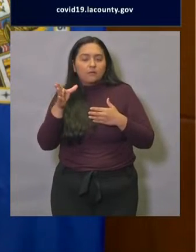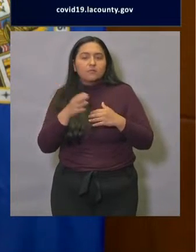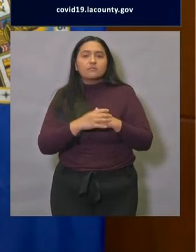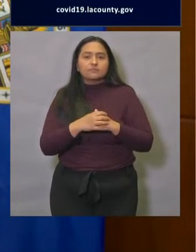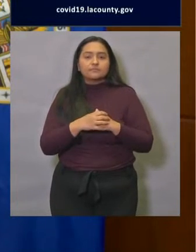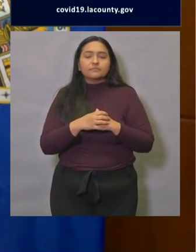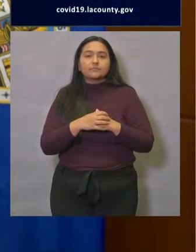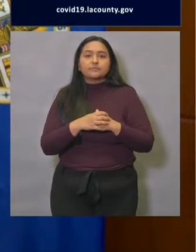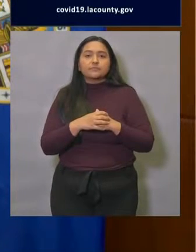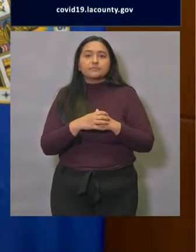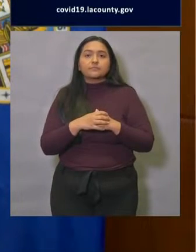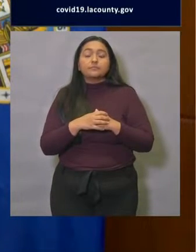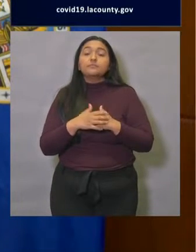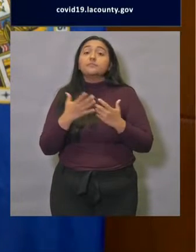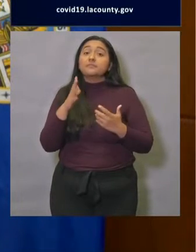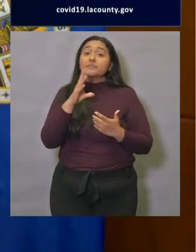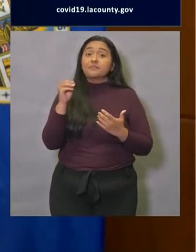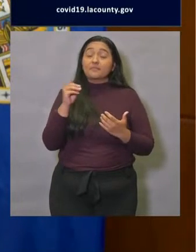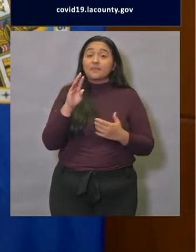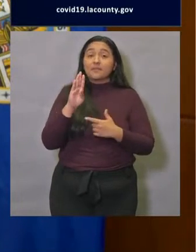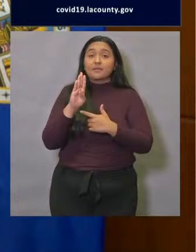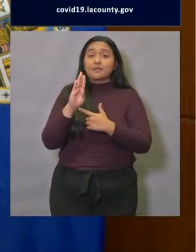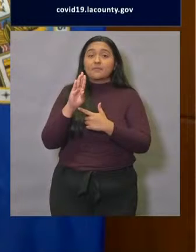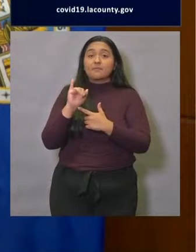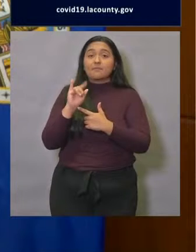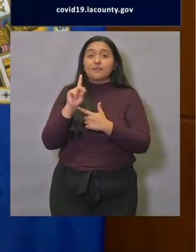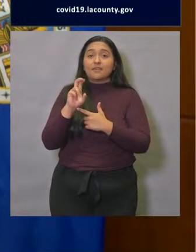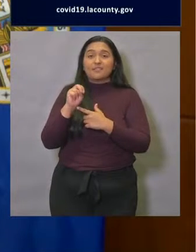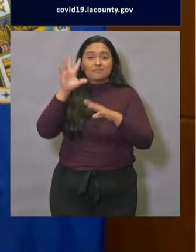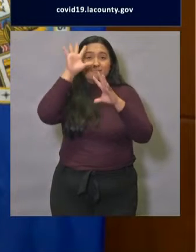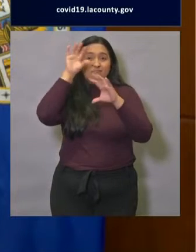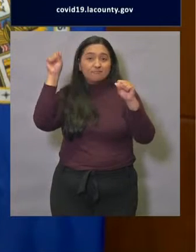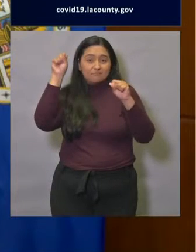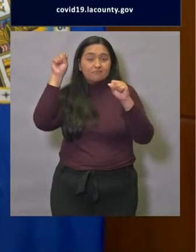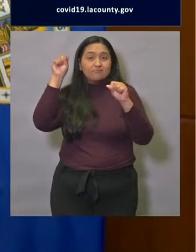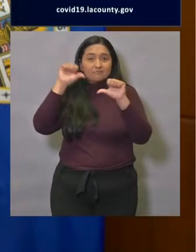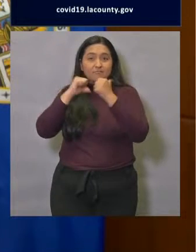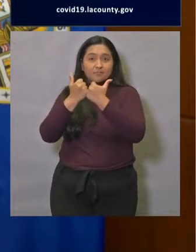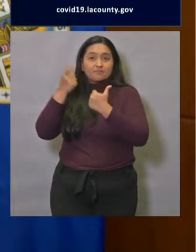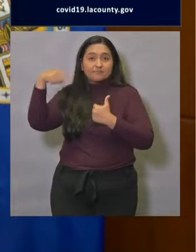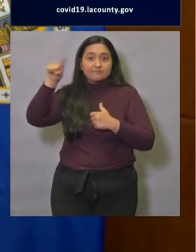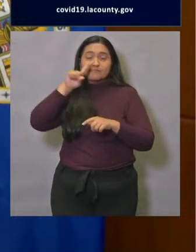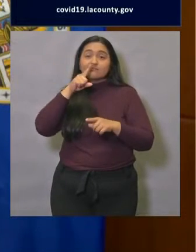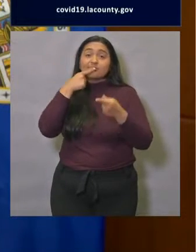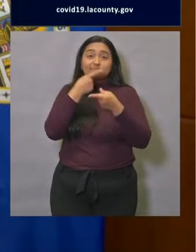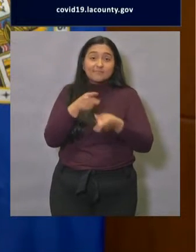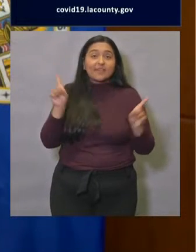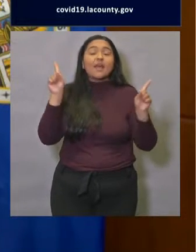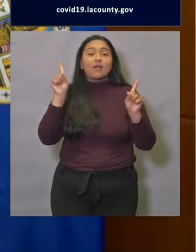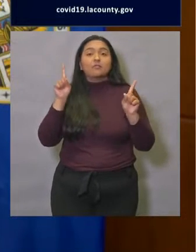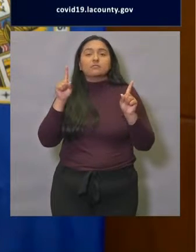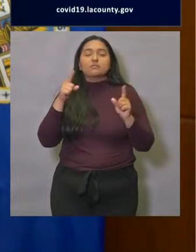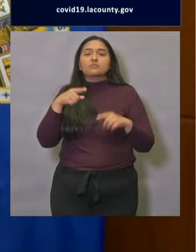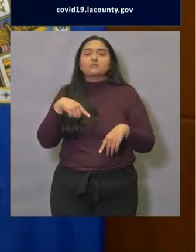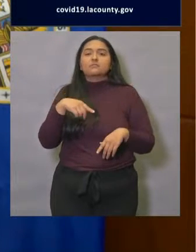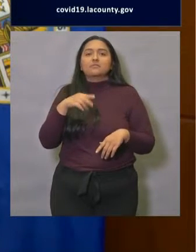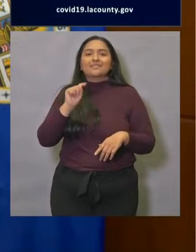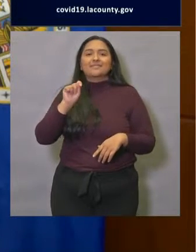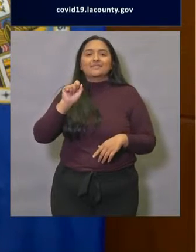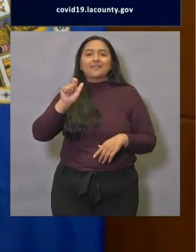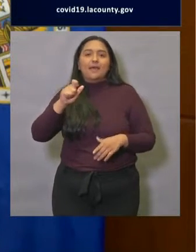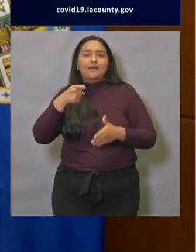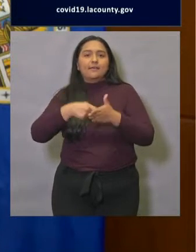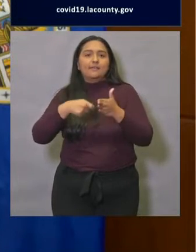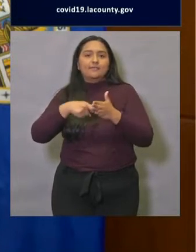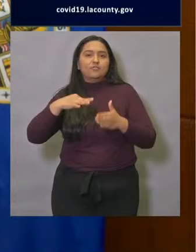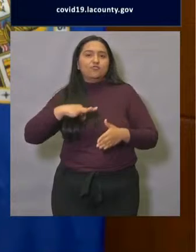la administración de Biden anunció que va a dar un crédito fiscal a los empleadores que brindan tiempo